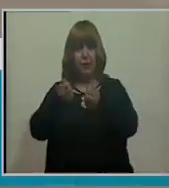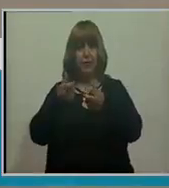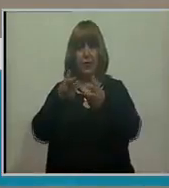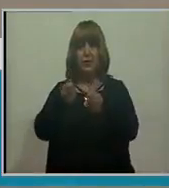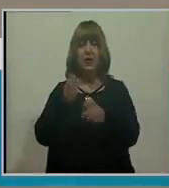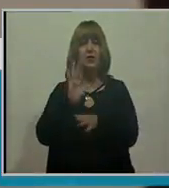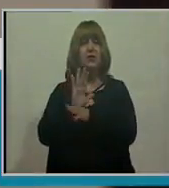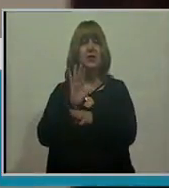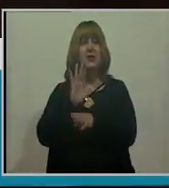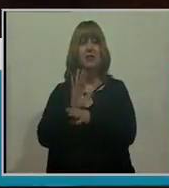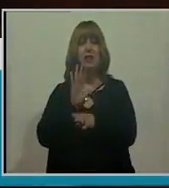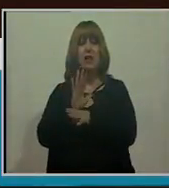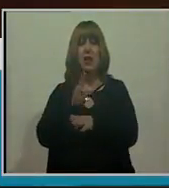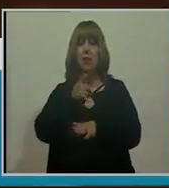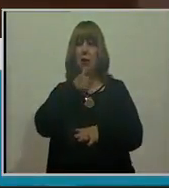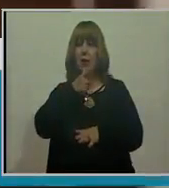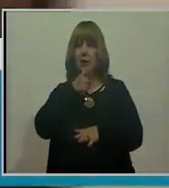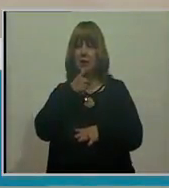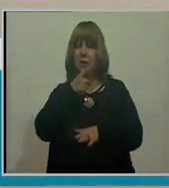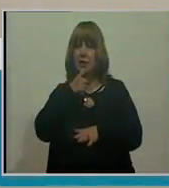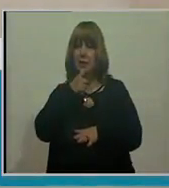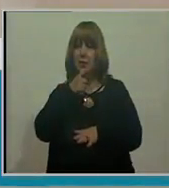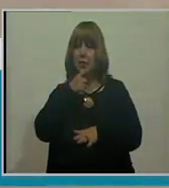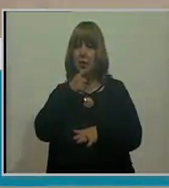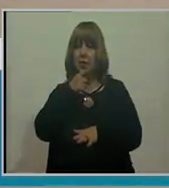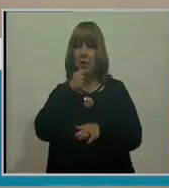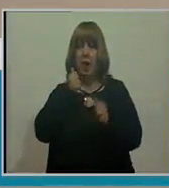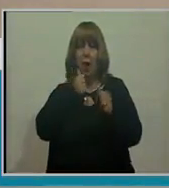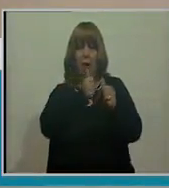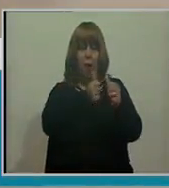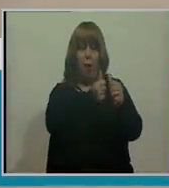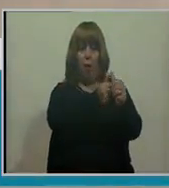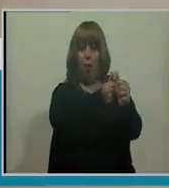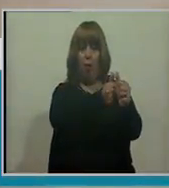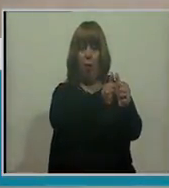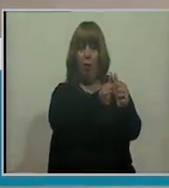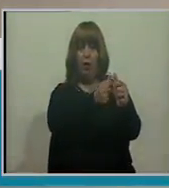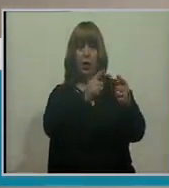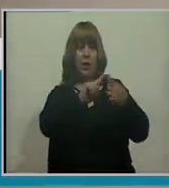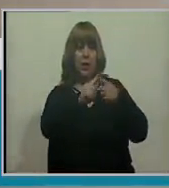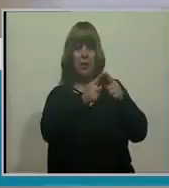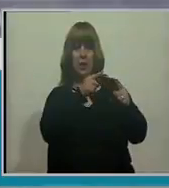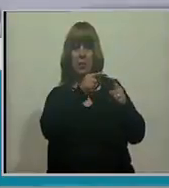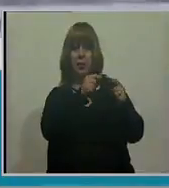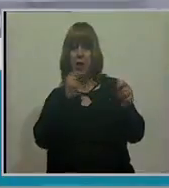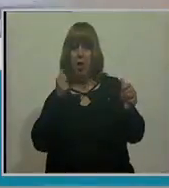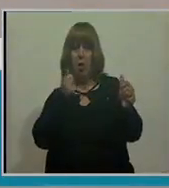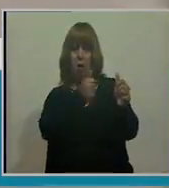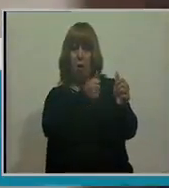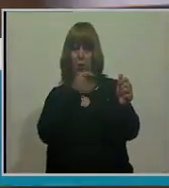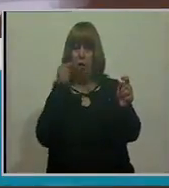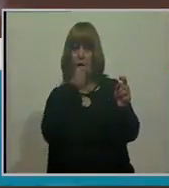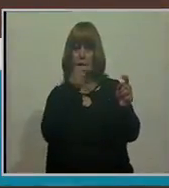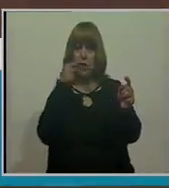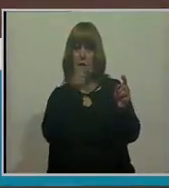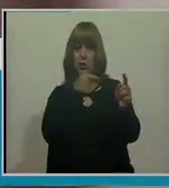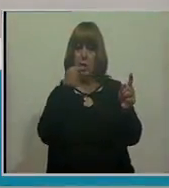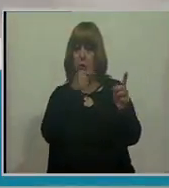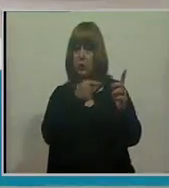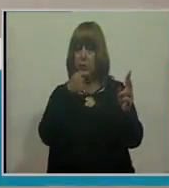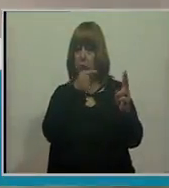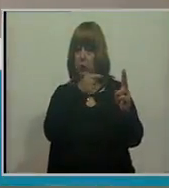ser una conducta, digamos, persecutoria en contra de los intérpretes y, lógicamente, en